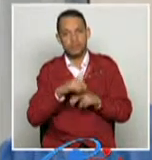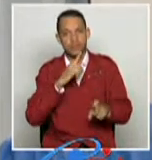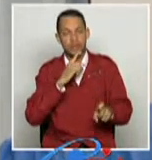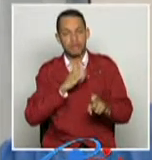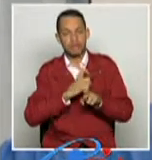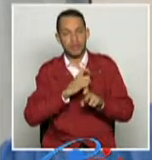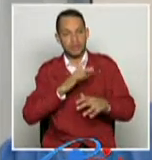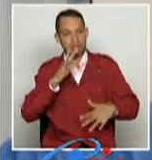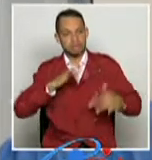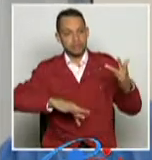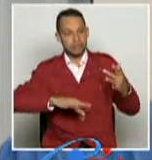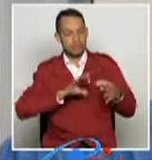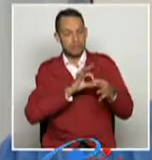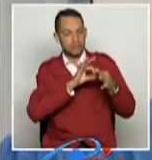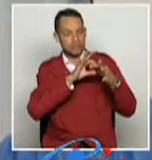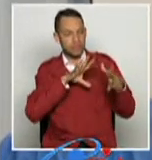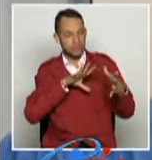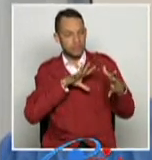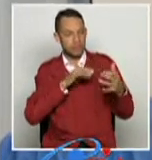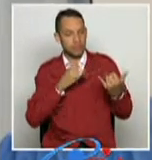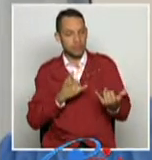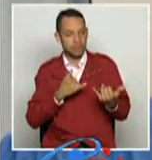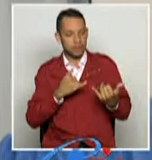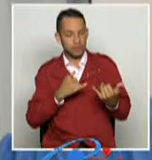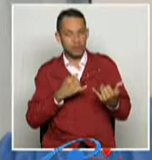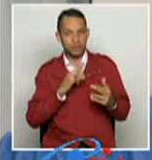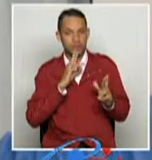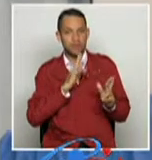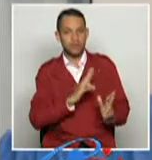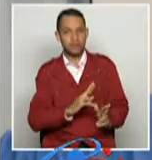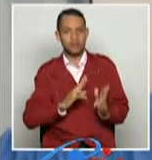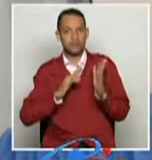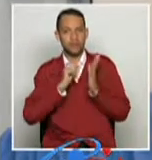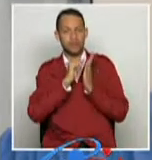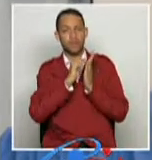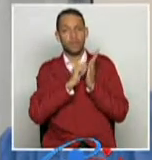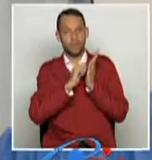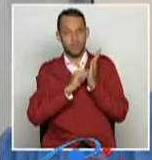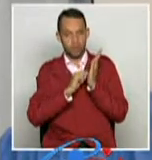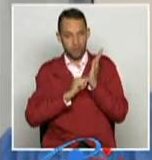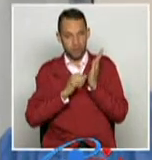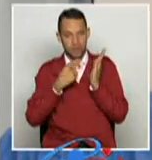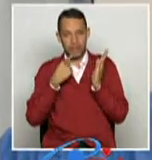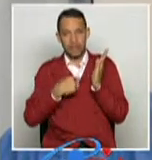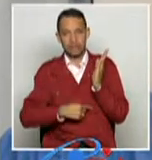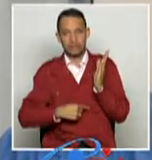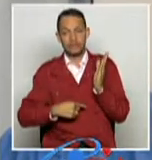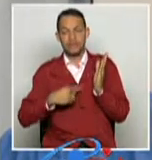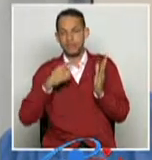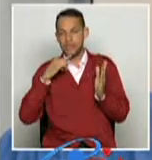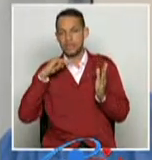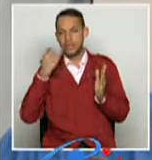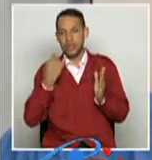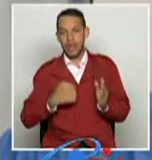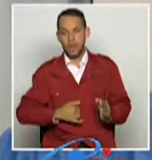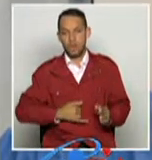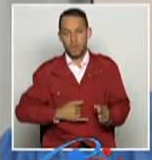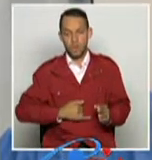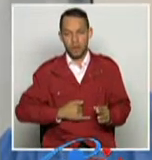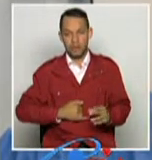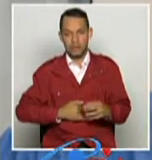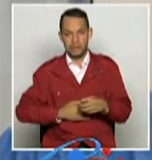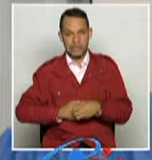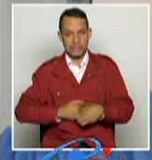biopsia y los resultados fueron de que me encontraron un tumor maligno en el estómago.